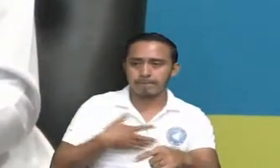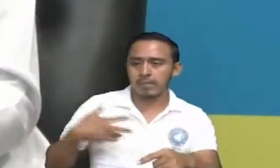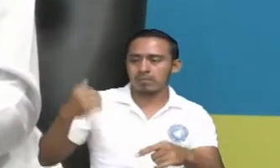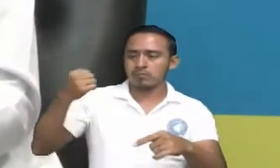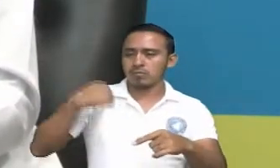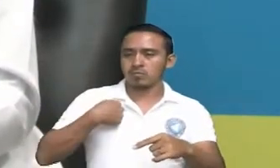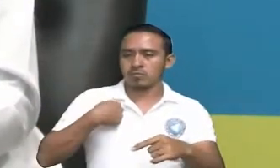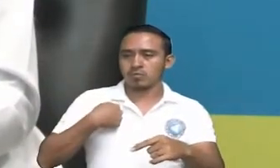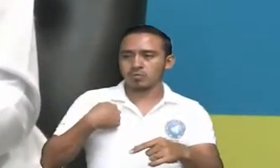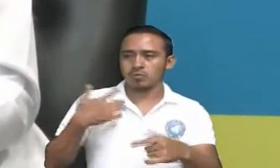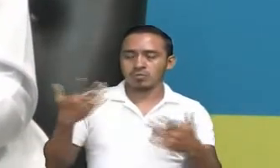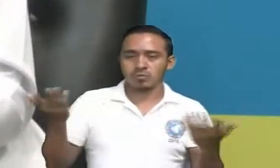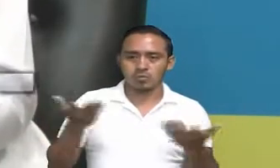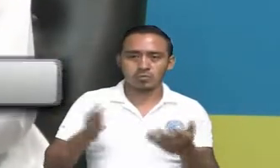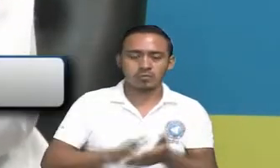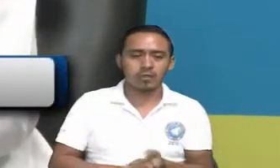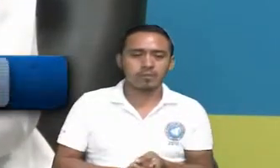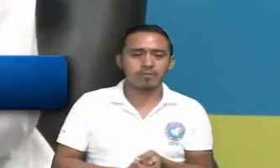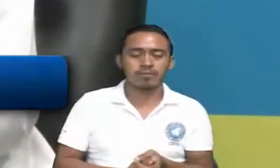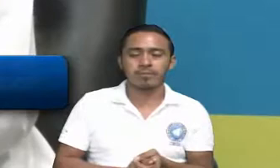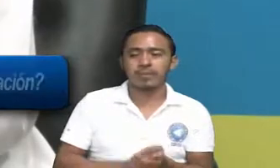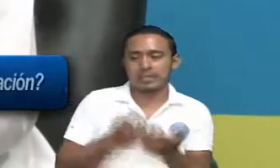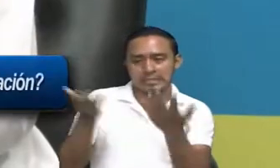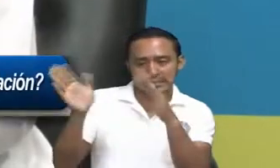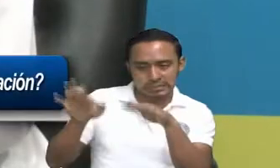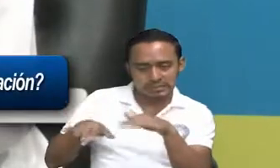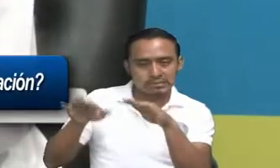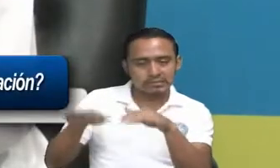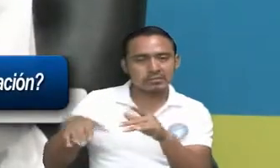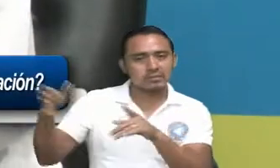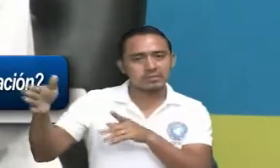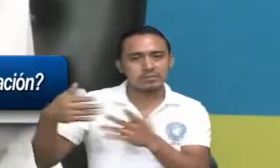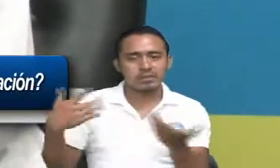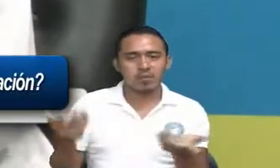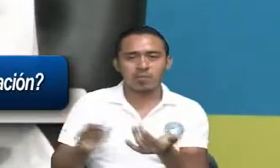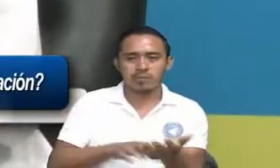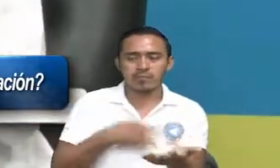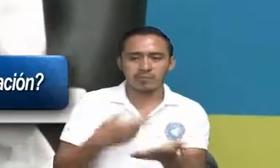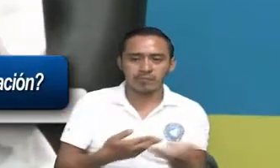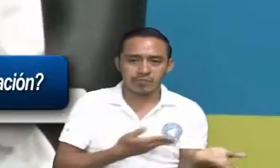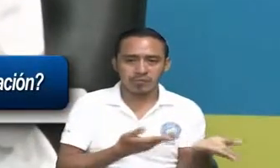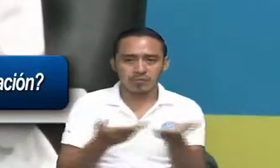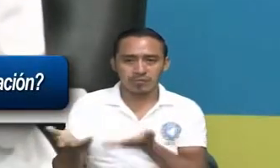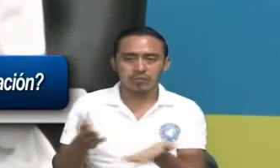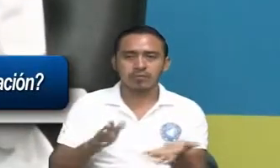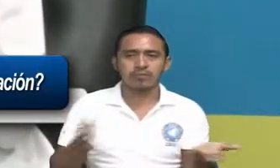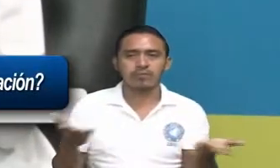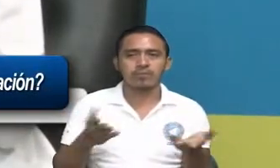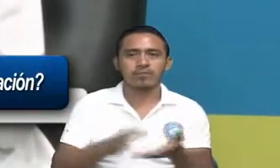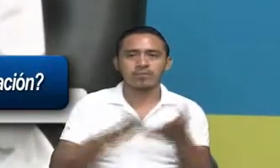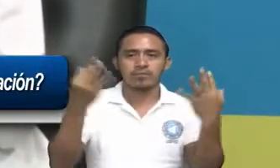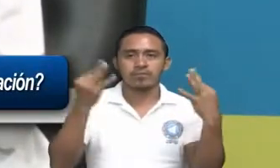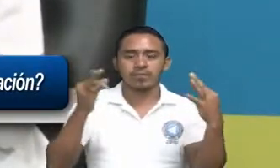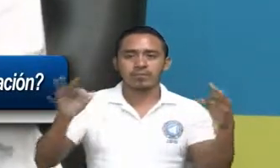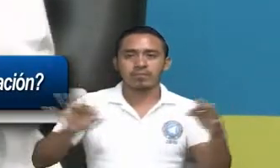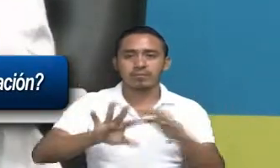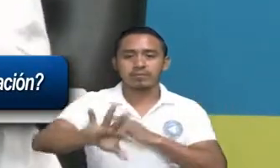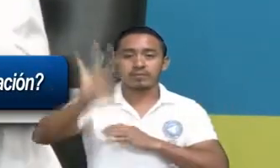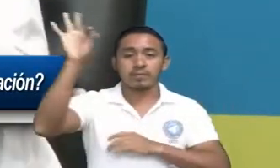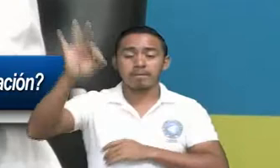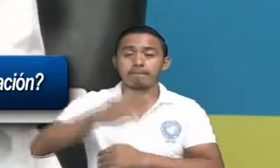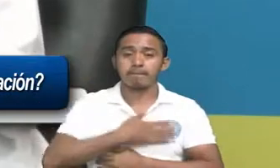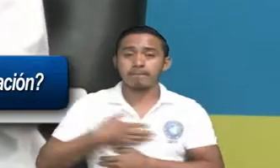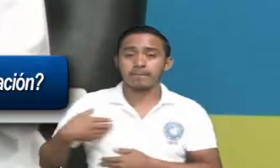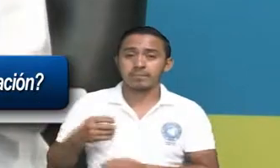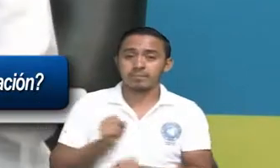sea mejor o esté teniendo halagos, tipo de regalos, o el famoso cuando seleccionan al mejor